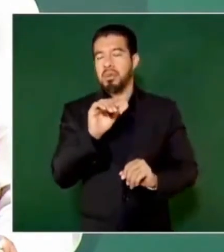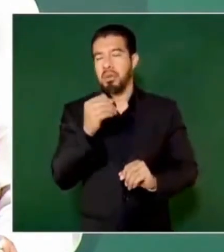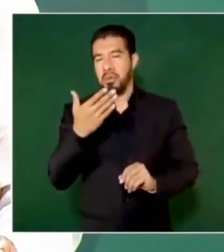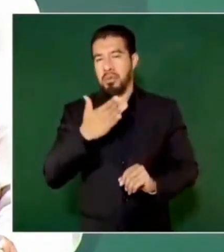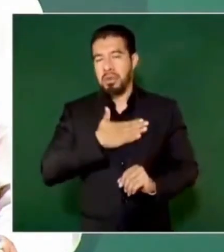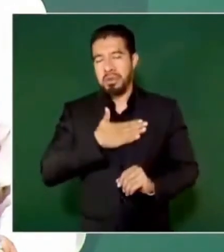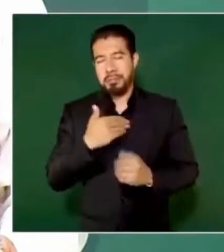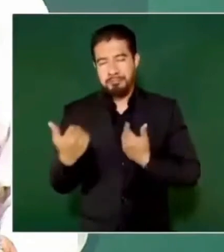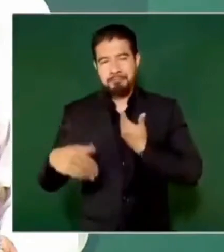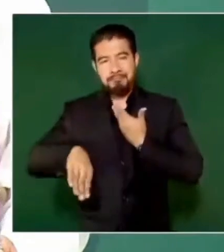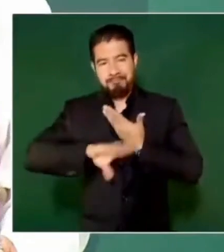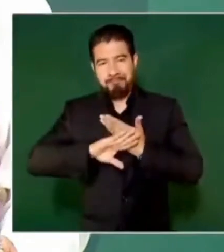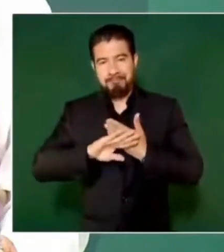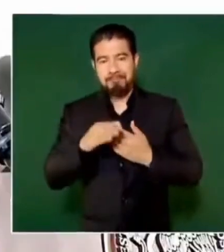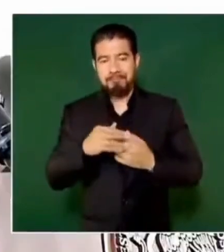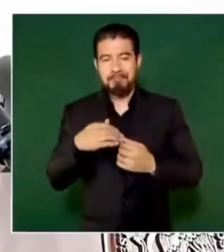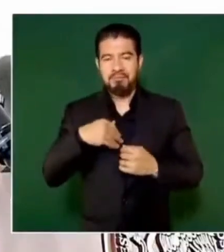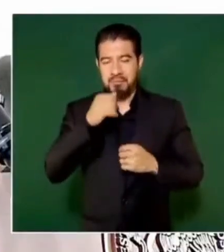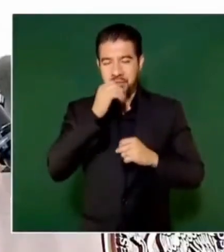Y